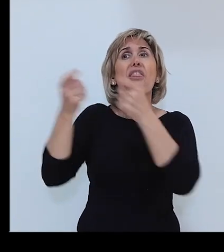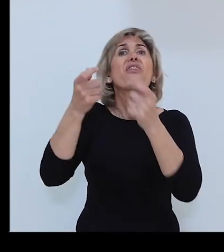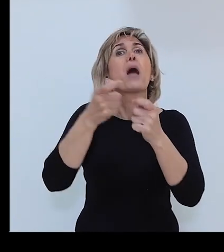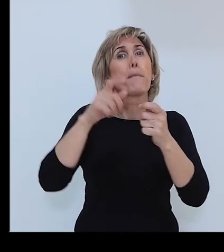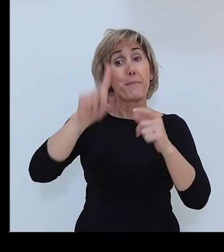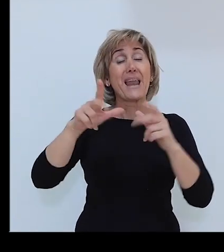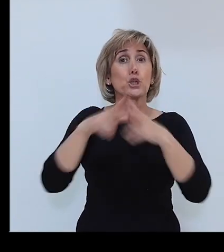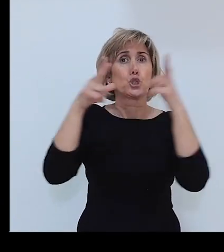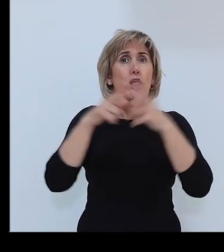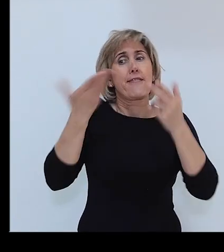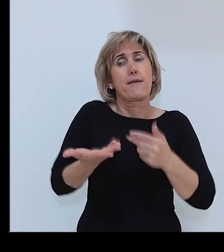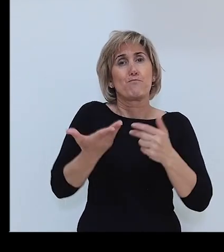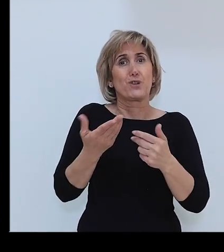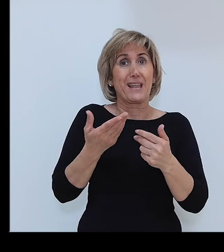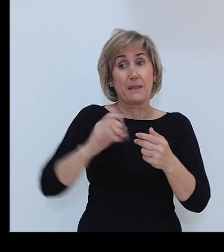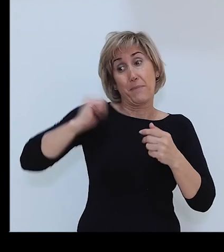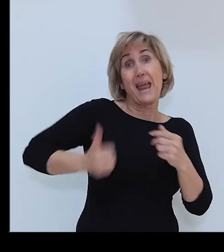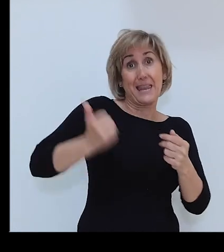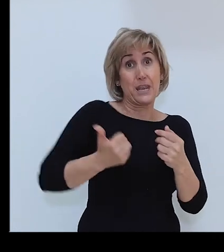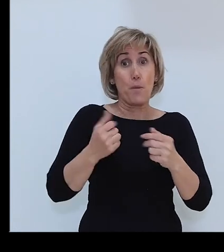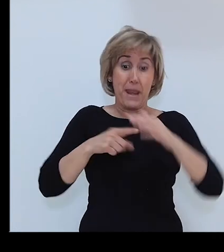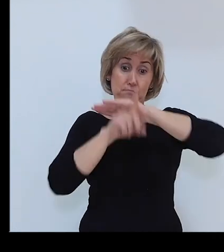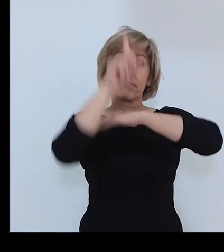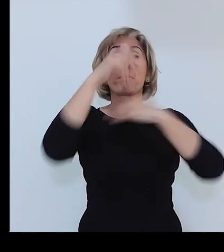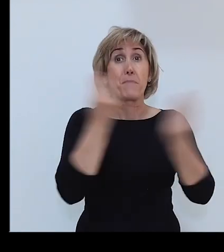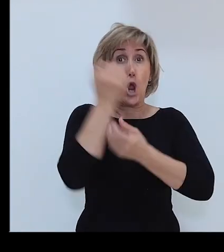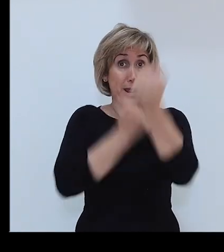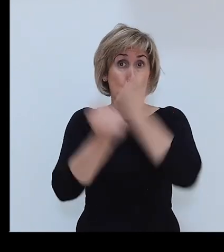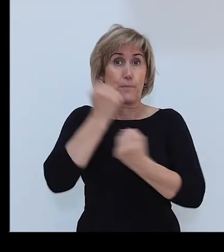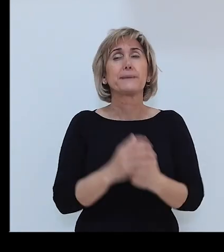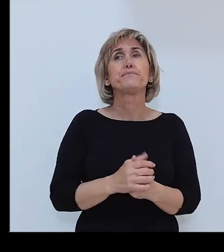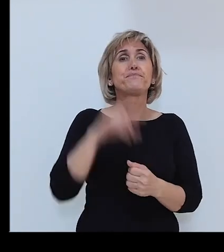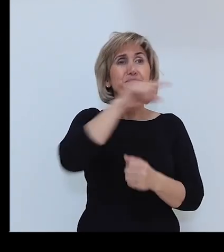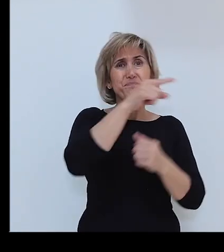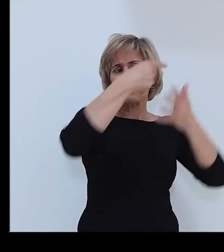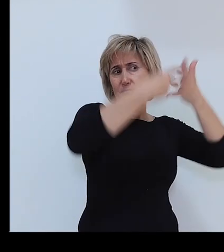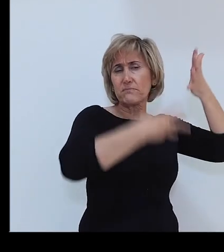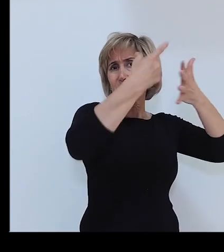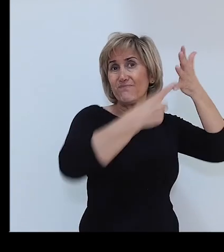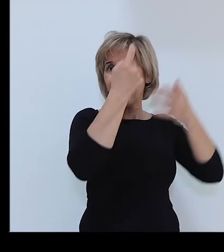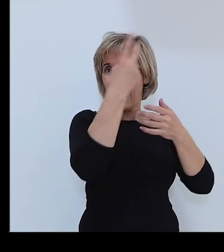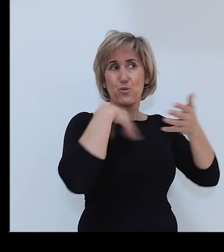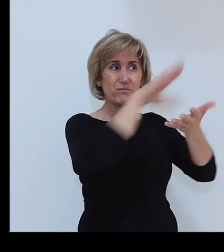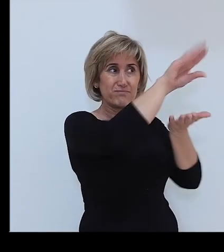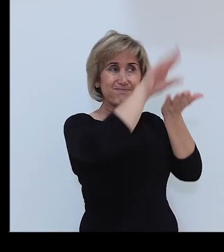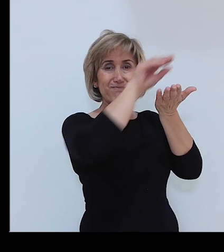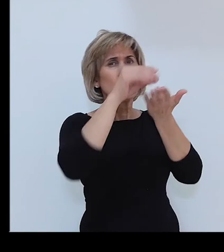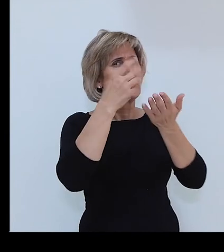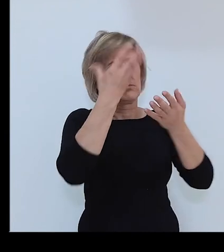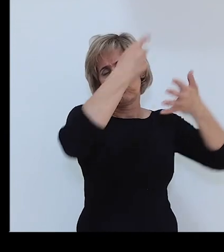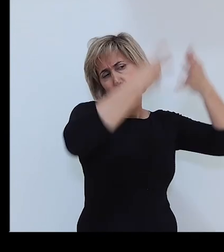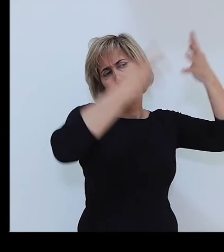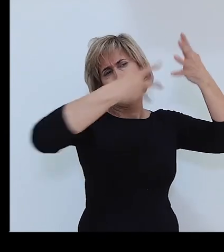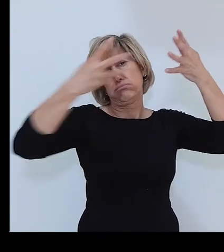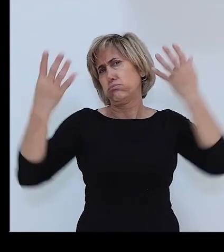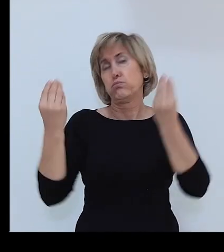trabajo de las mujeres invertía o recaía en la riqueza de las sociedades. Y bueno, creo que